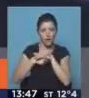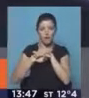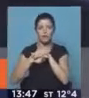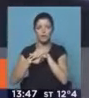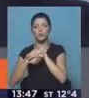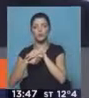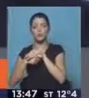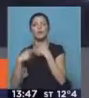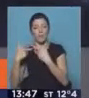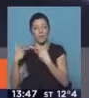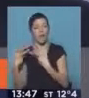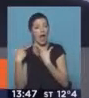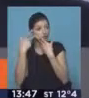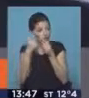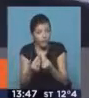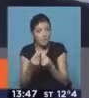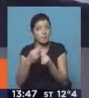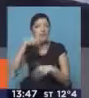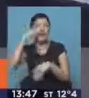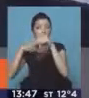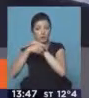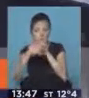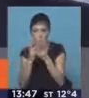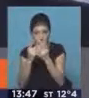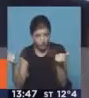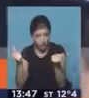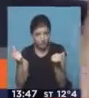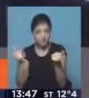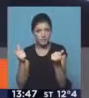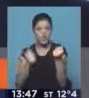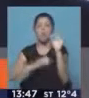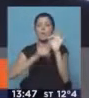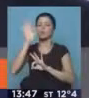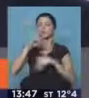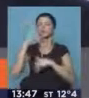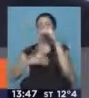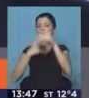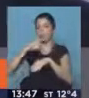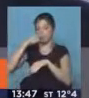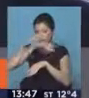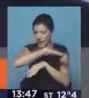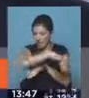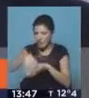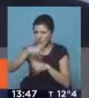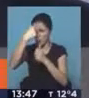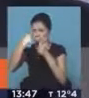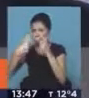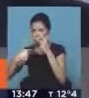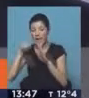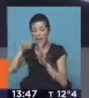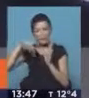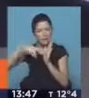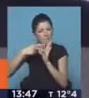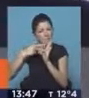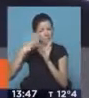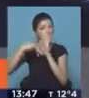la lucha contra el narcotráfico, el programa de desarrollo rural, etcétera. O sea, este era el gran paso en el cual